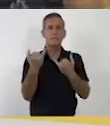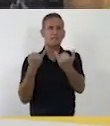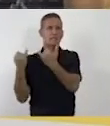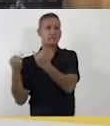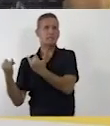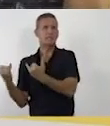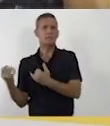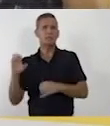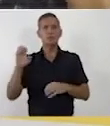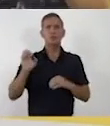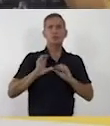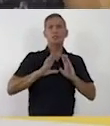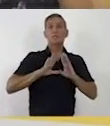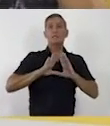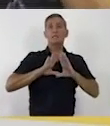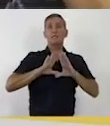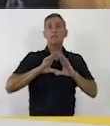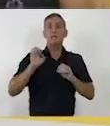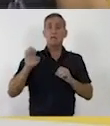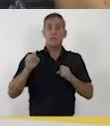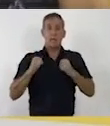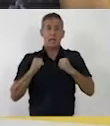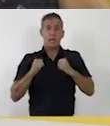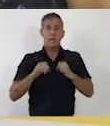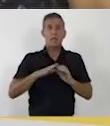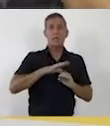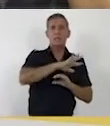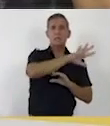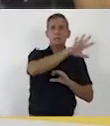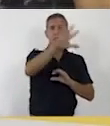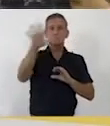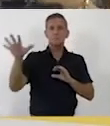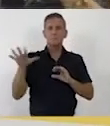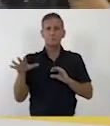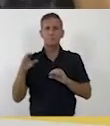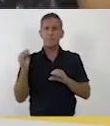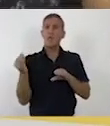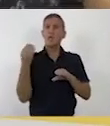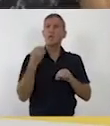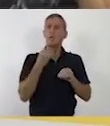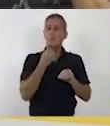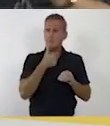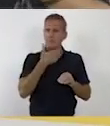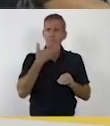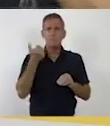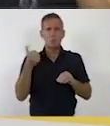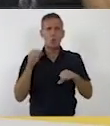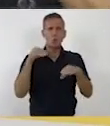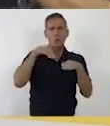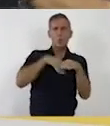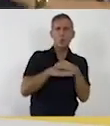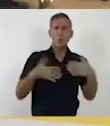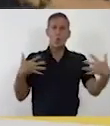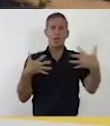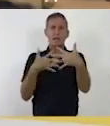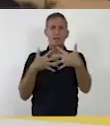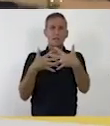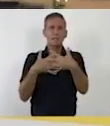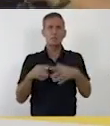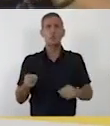o de energía quizás con el exterior, bueno, pues sencillamente se guarda en una atmósfera inerte de dinitrógeno y ahí estamos viendo una